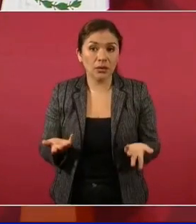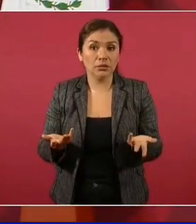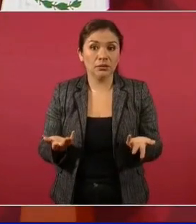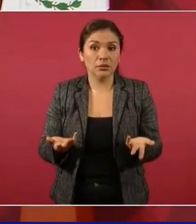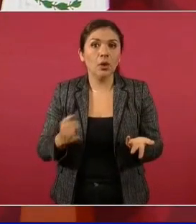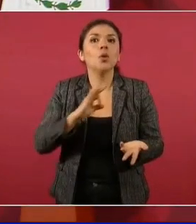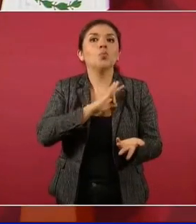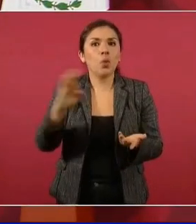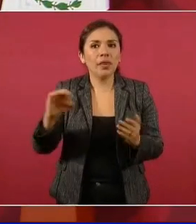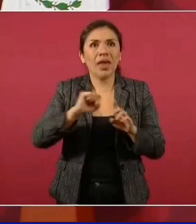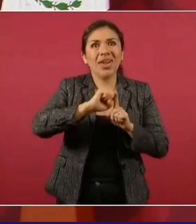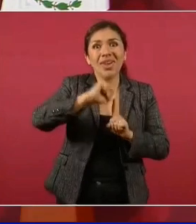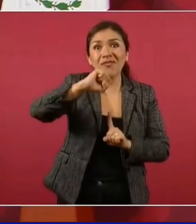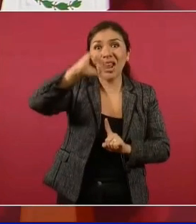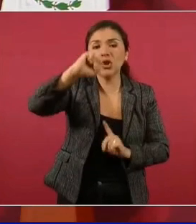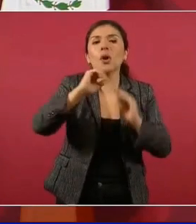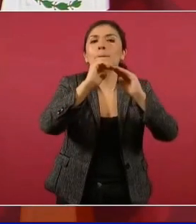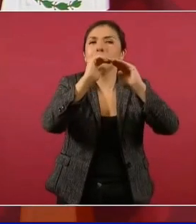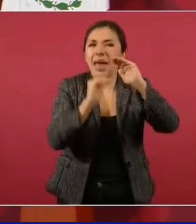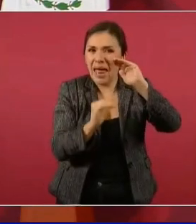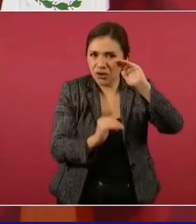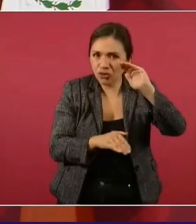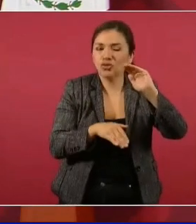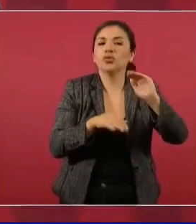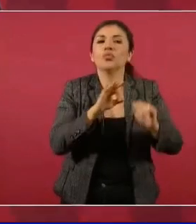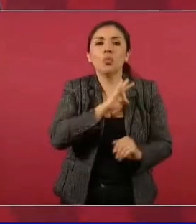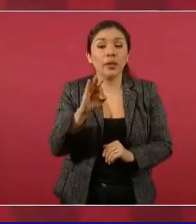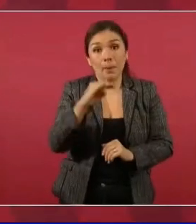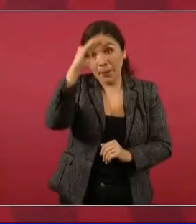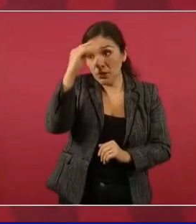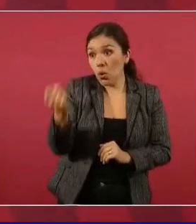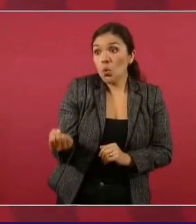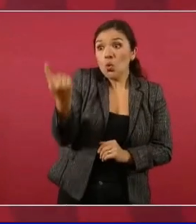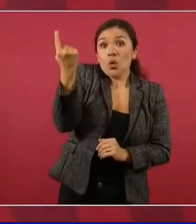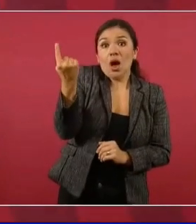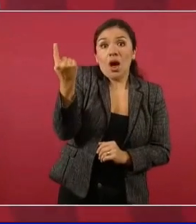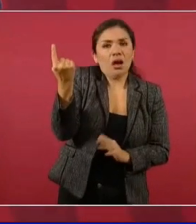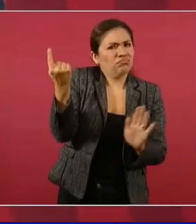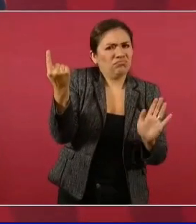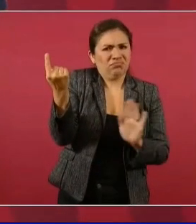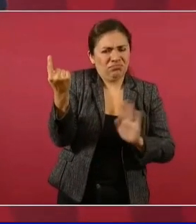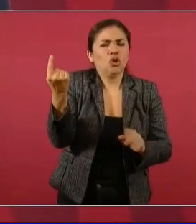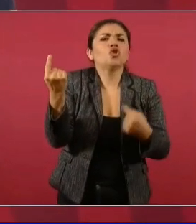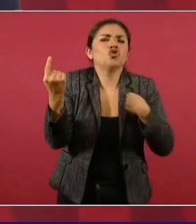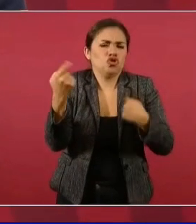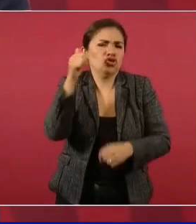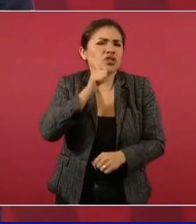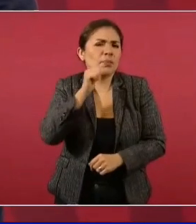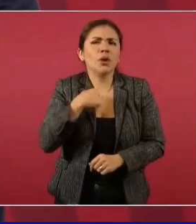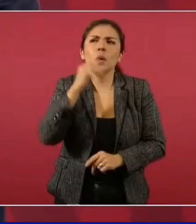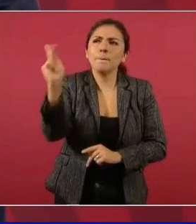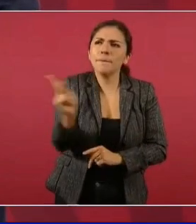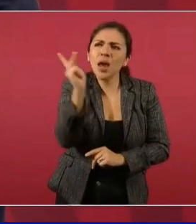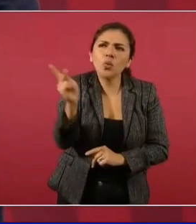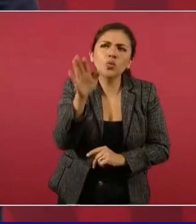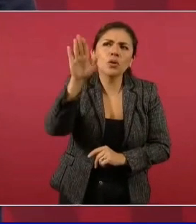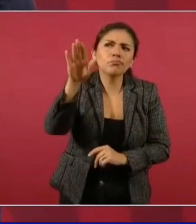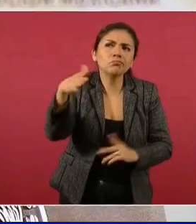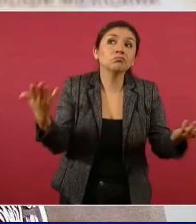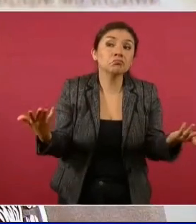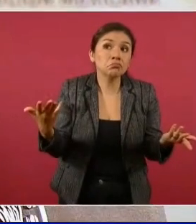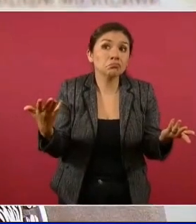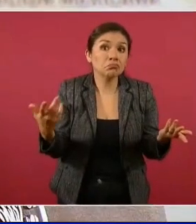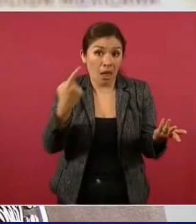para bajar la inflación, no solo una. Yo cuestiono mucho el hecho de que en